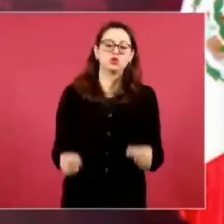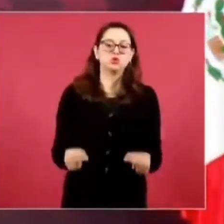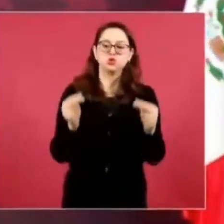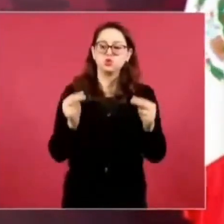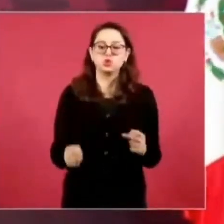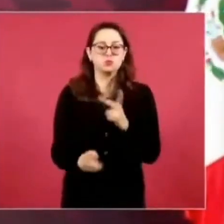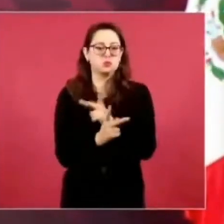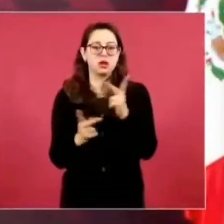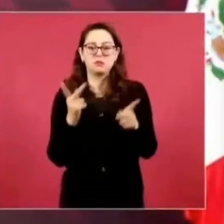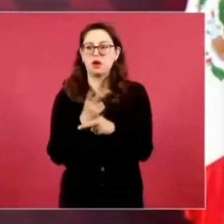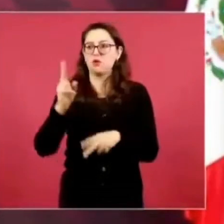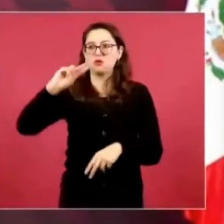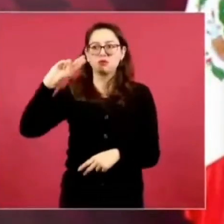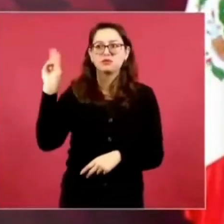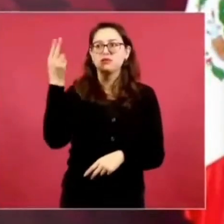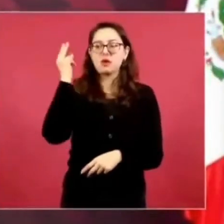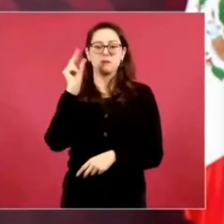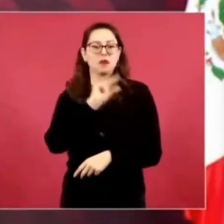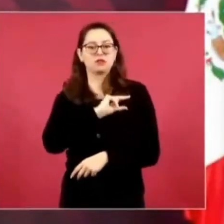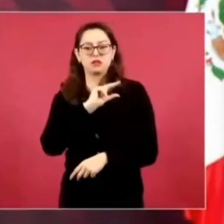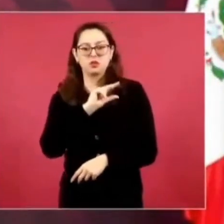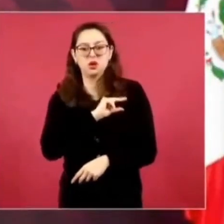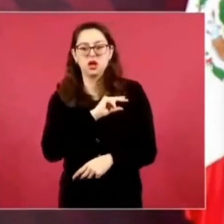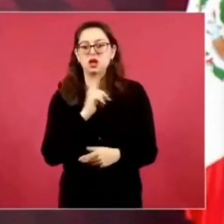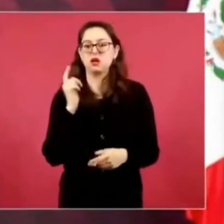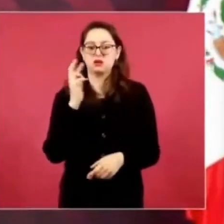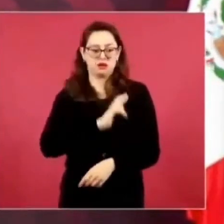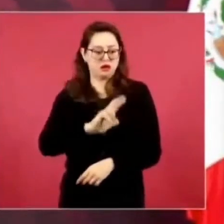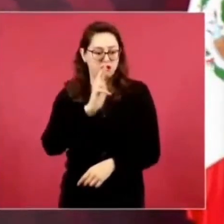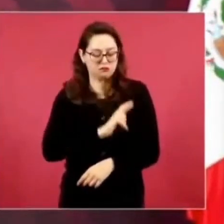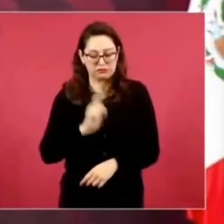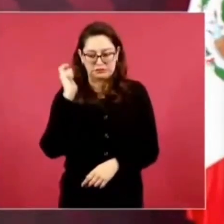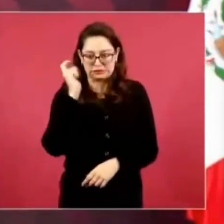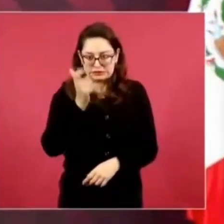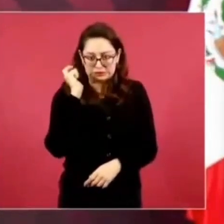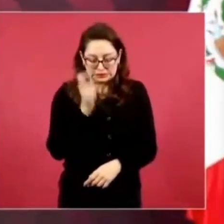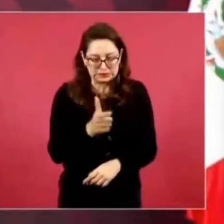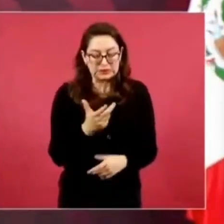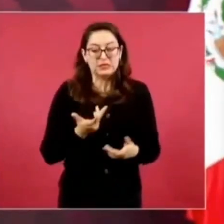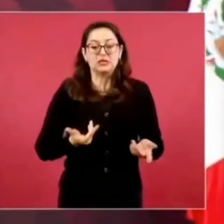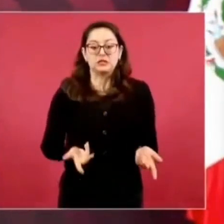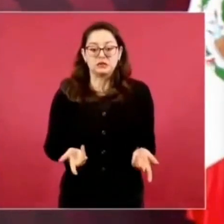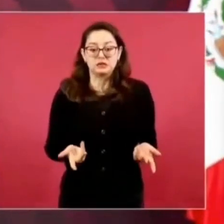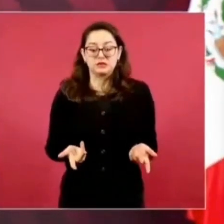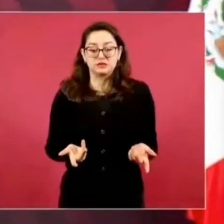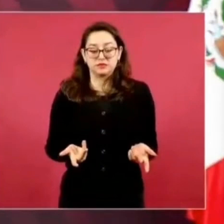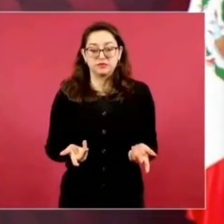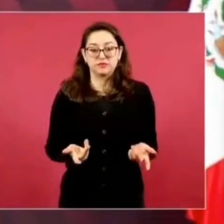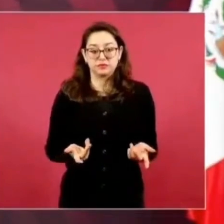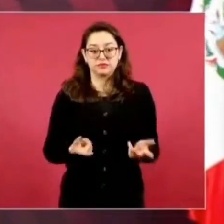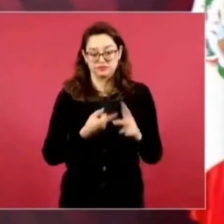todo negocio, el pago de colegiaturas. Pero llegó